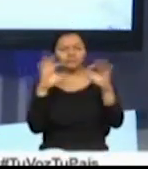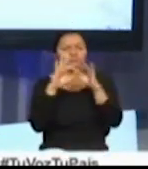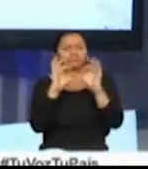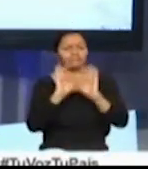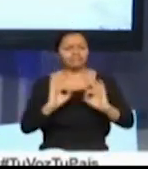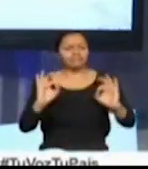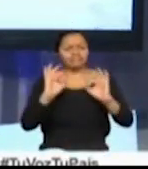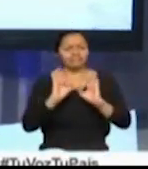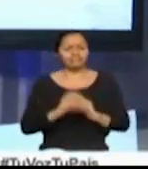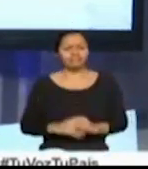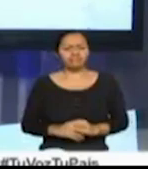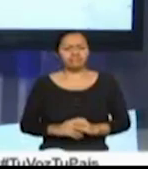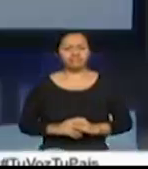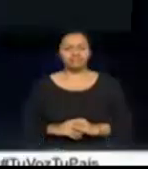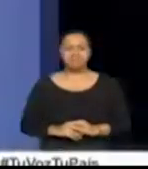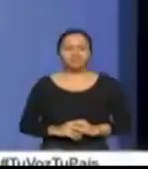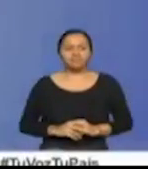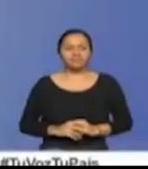corrupción.